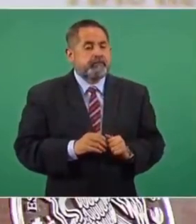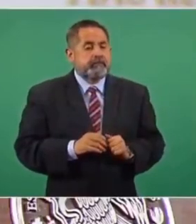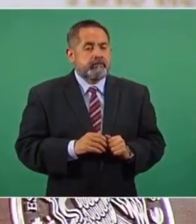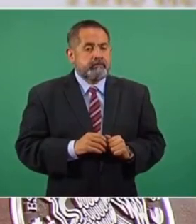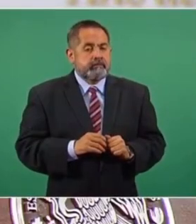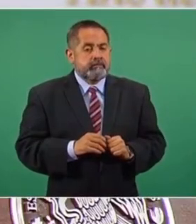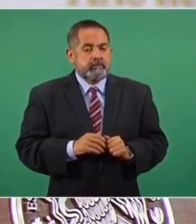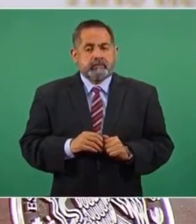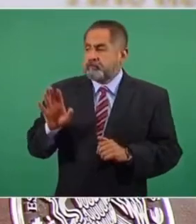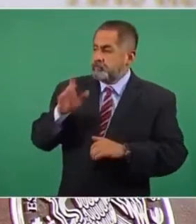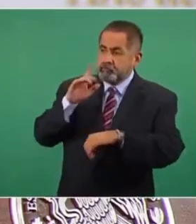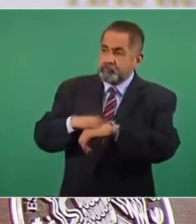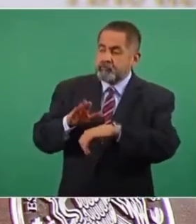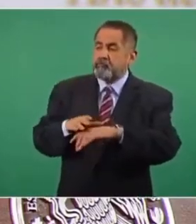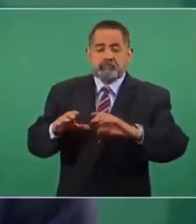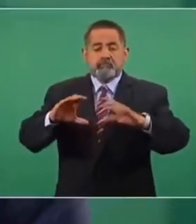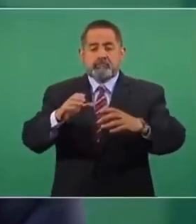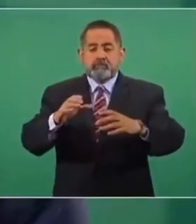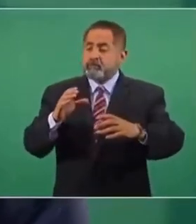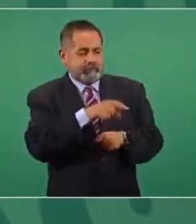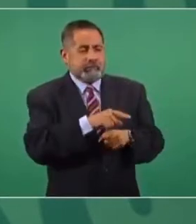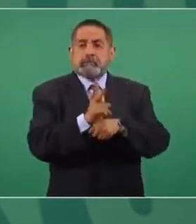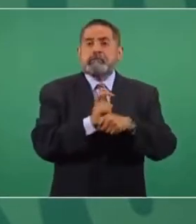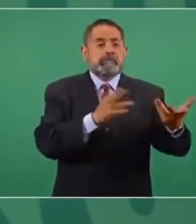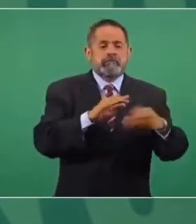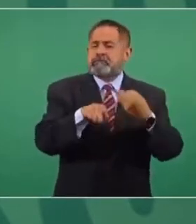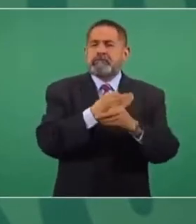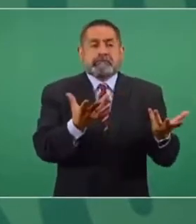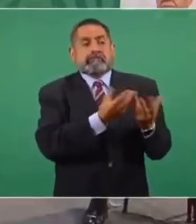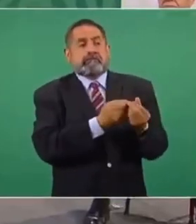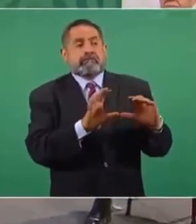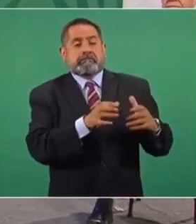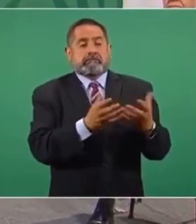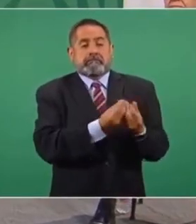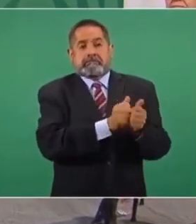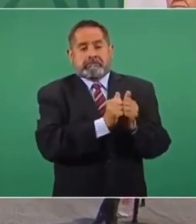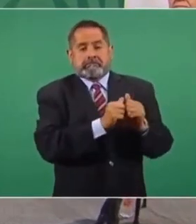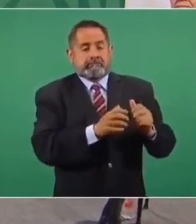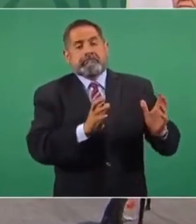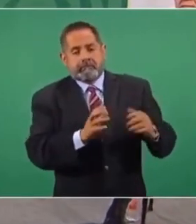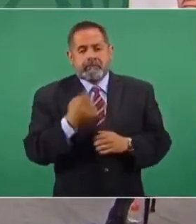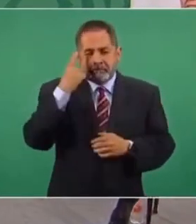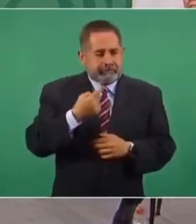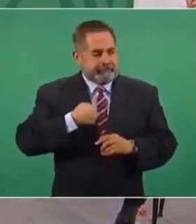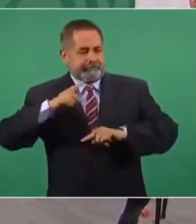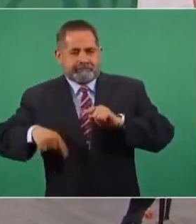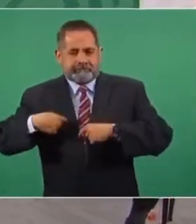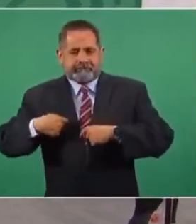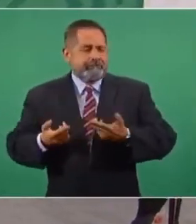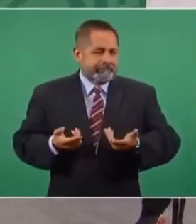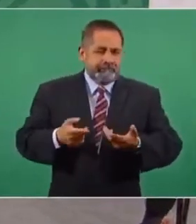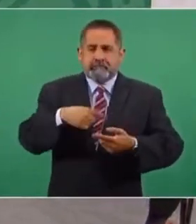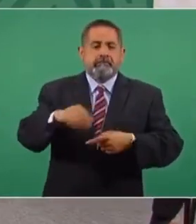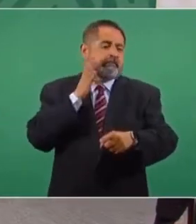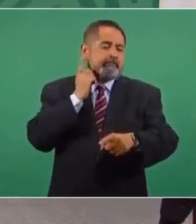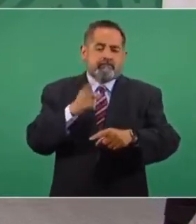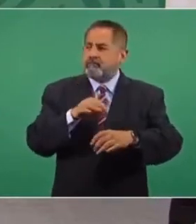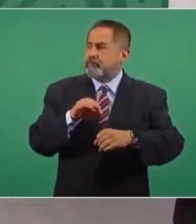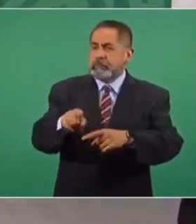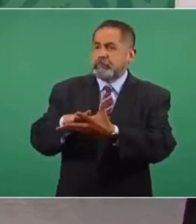la Cámara, nosotros les vamos a quitar el país, todos, para quitarnos la mayoría, según